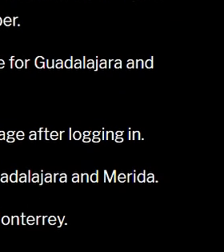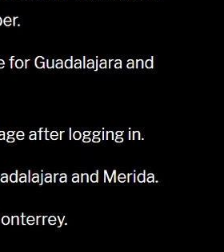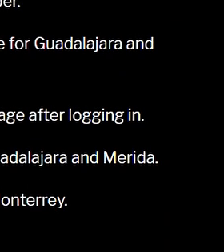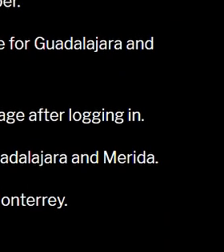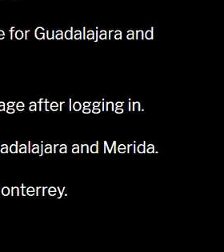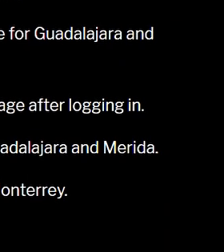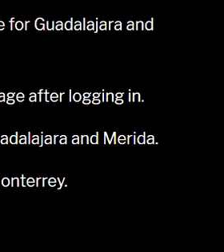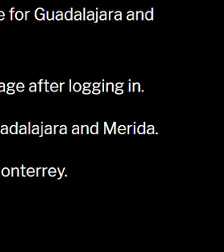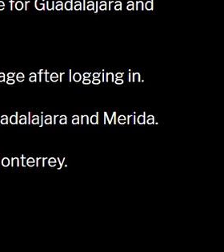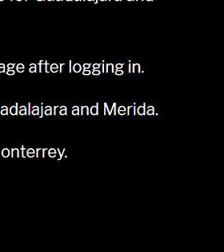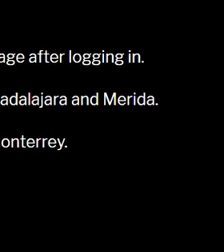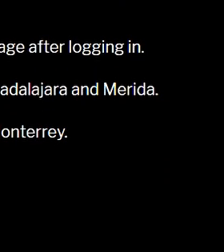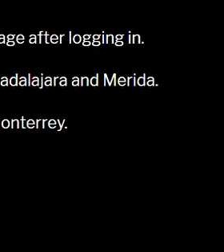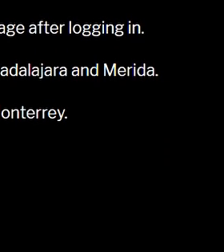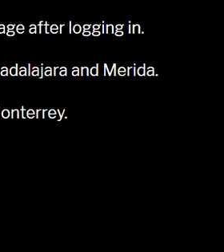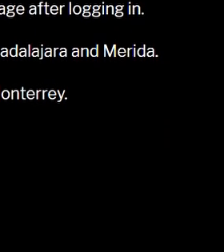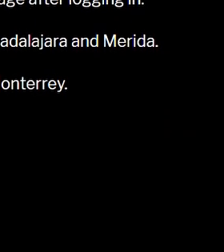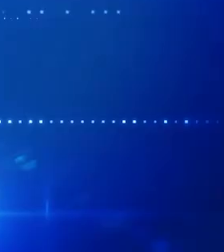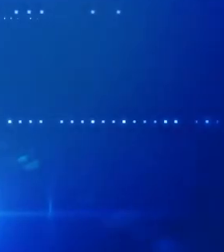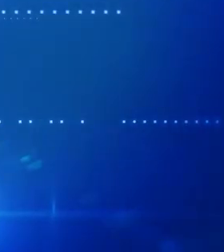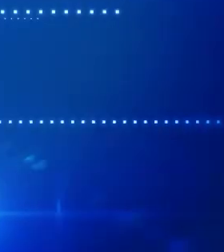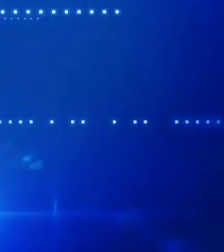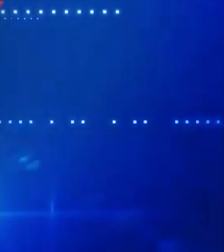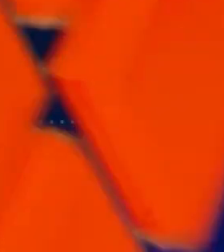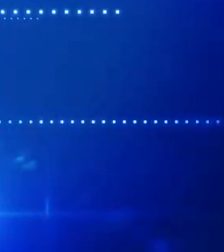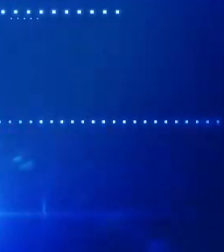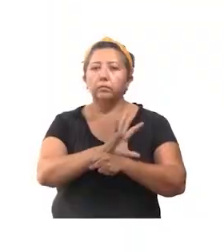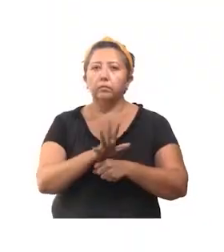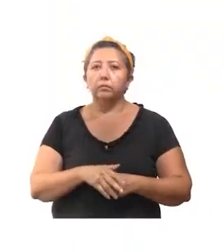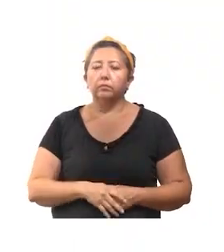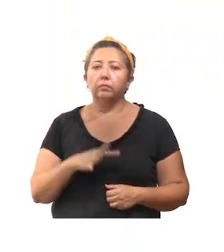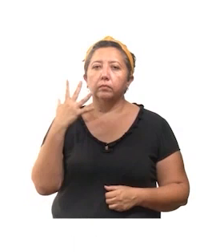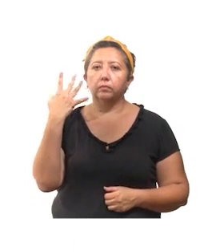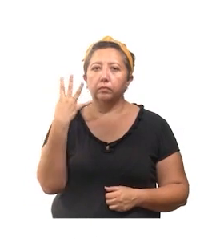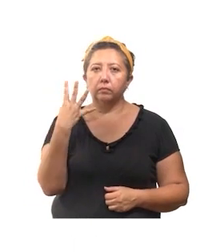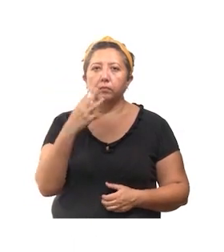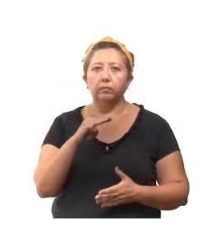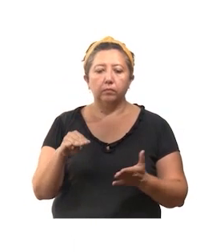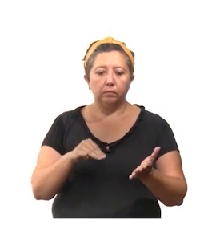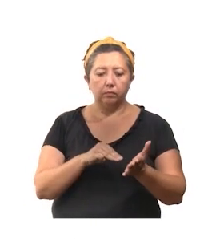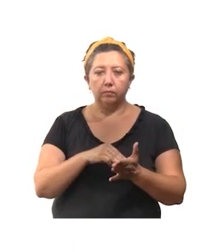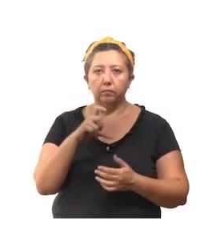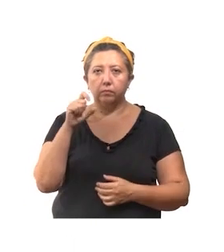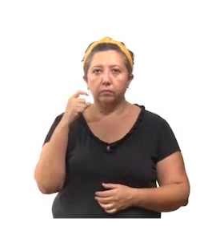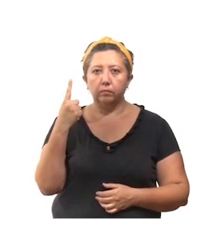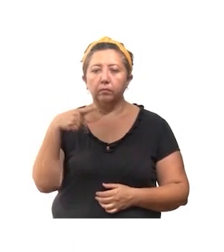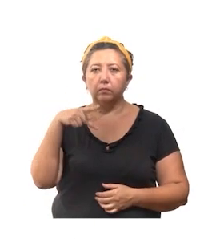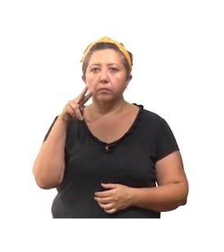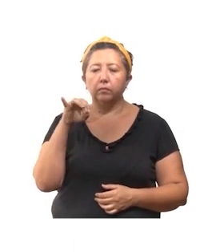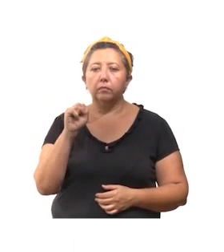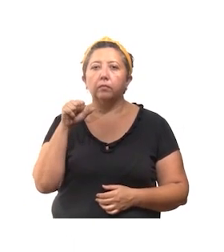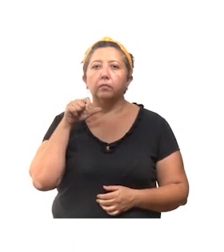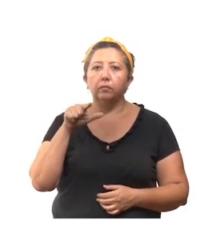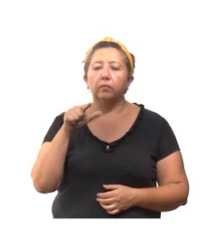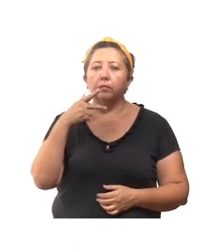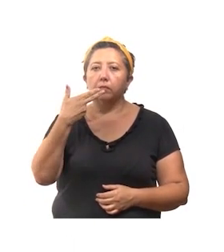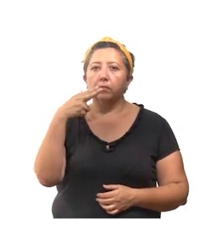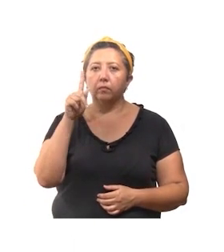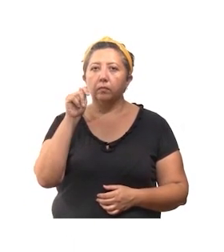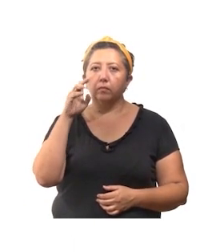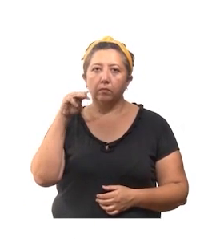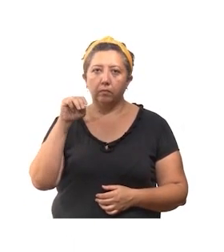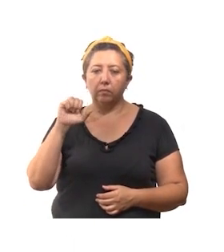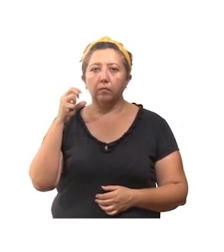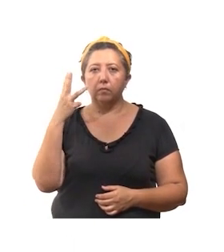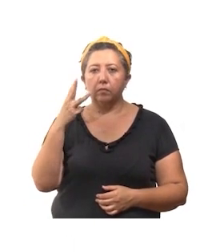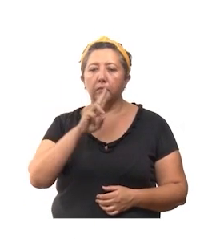los permisos reglamentarios correspondientes la secretaría de salud de yucatán registró 221 nuevos casos de kobe